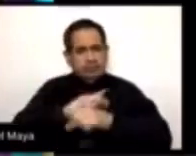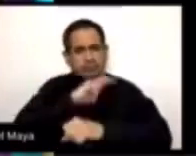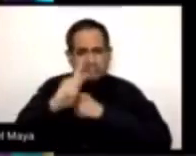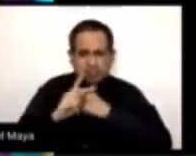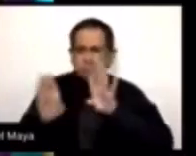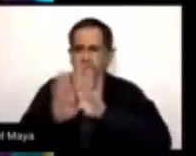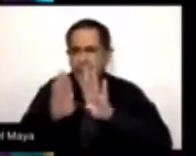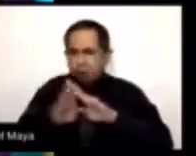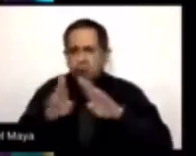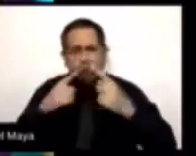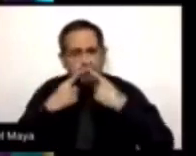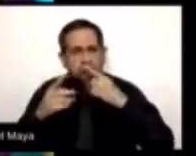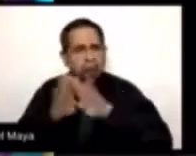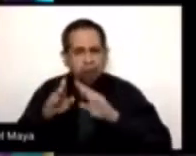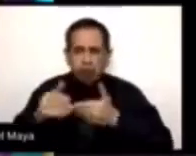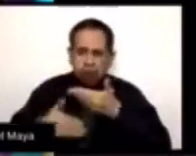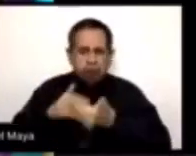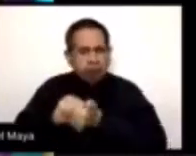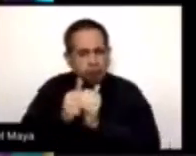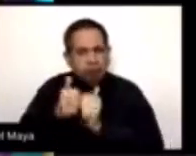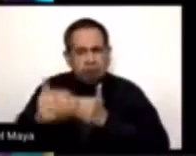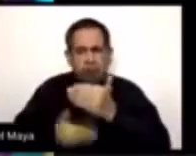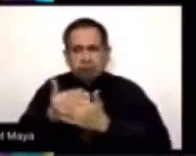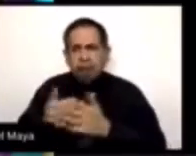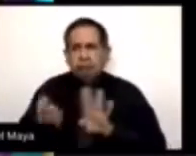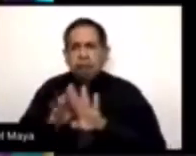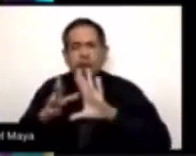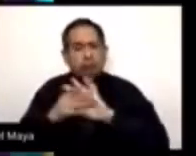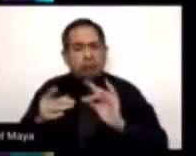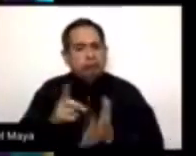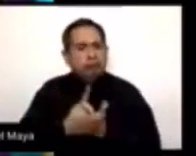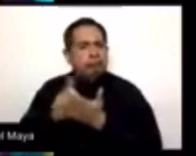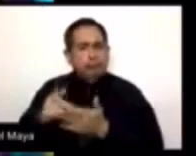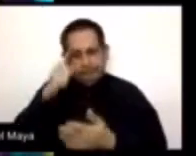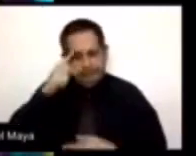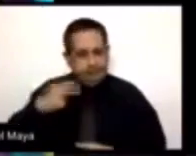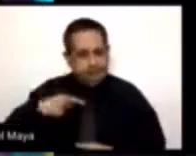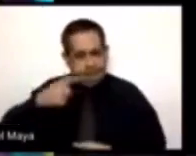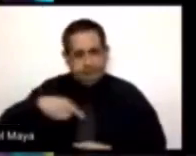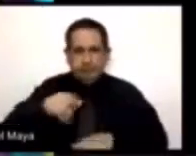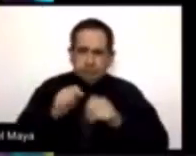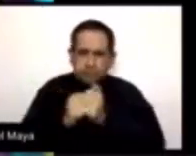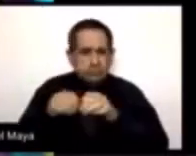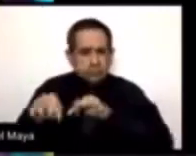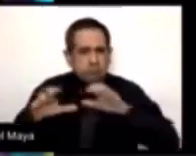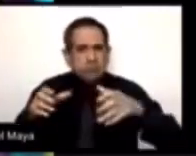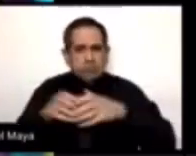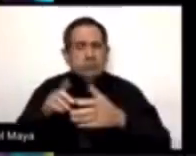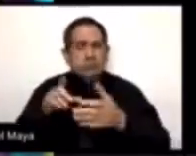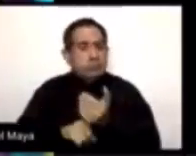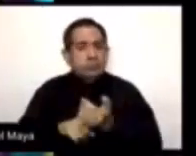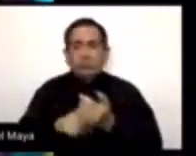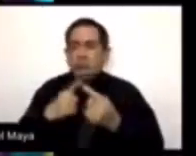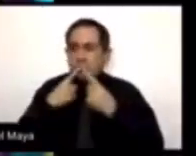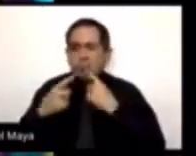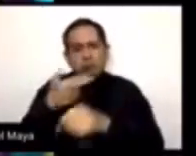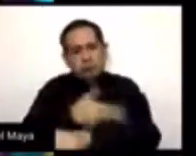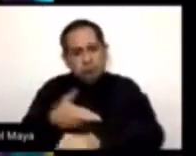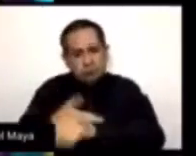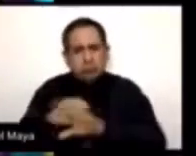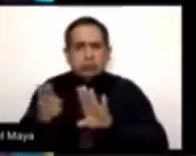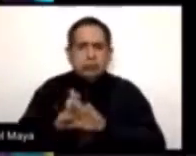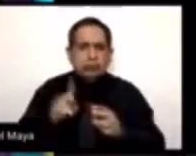la realización progresiva del ejercicio de los derechos de la población trabajadora informal en el espacio público. La crisis